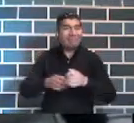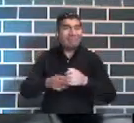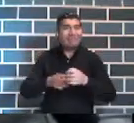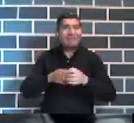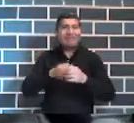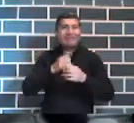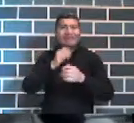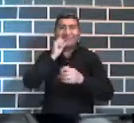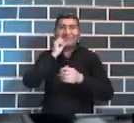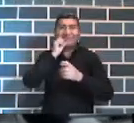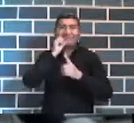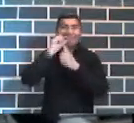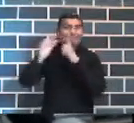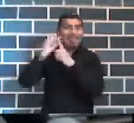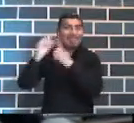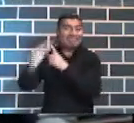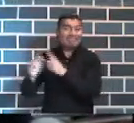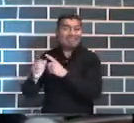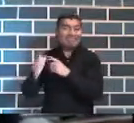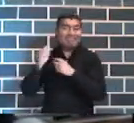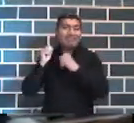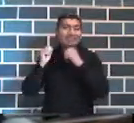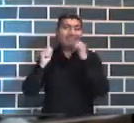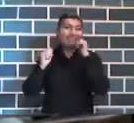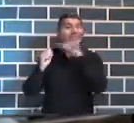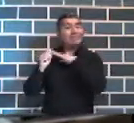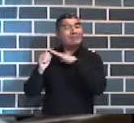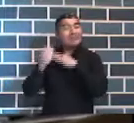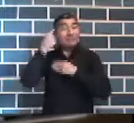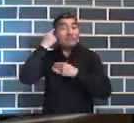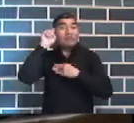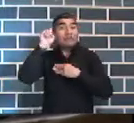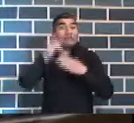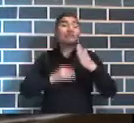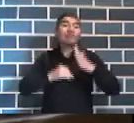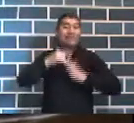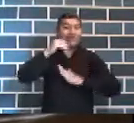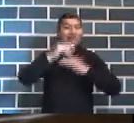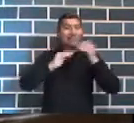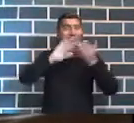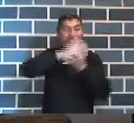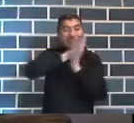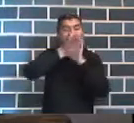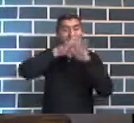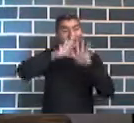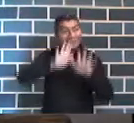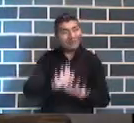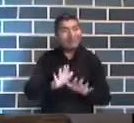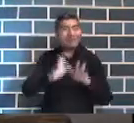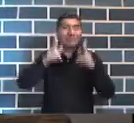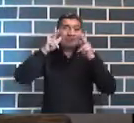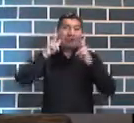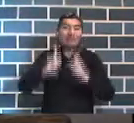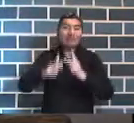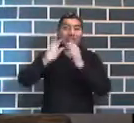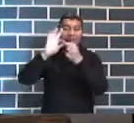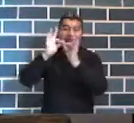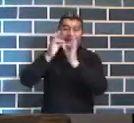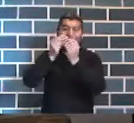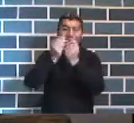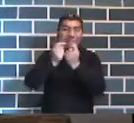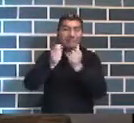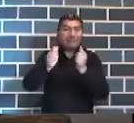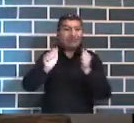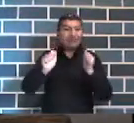de la calumnia y la mentira para ser constructores de paz agentes de reconciliación